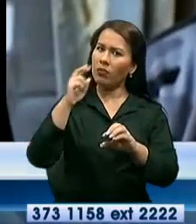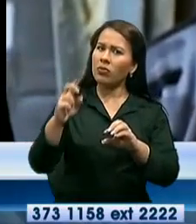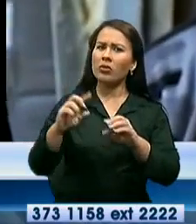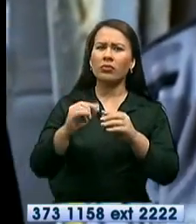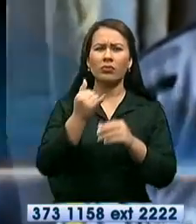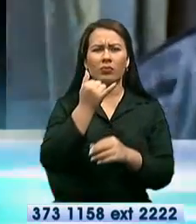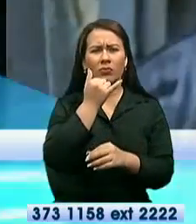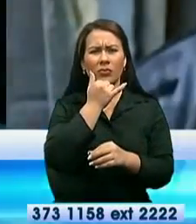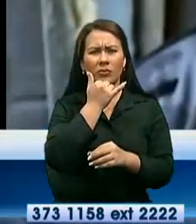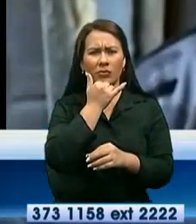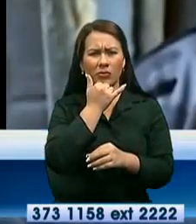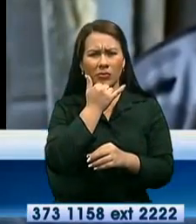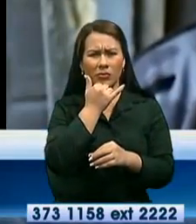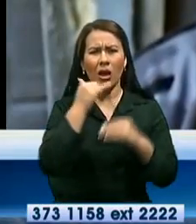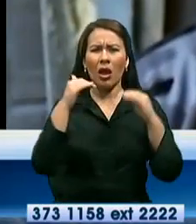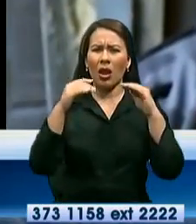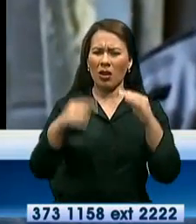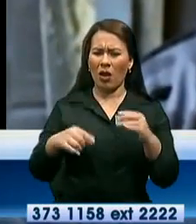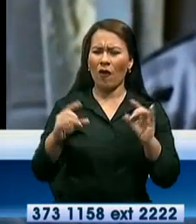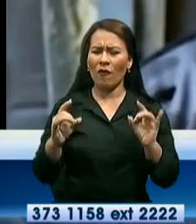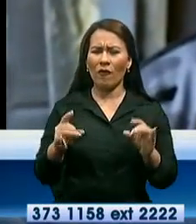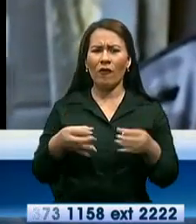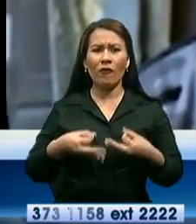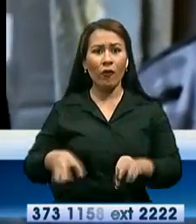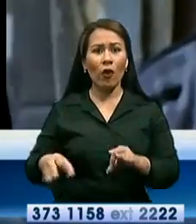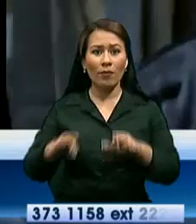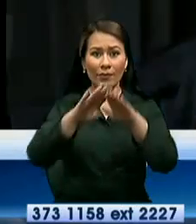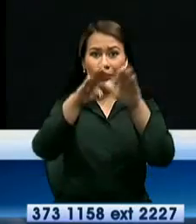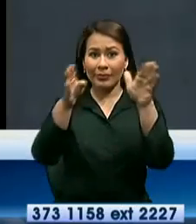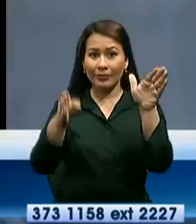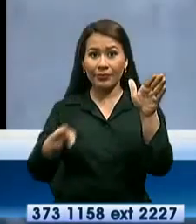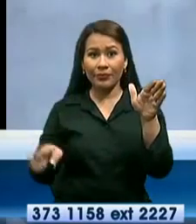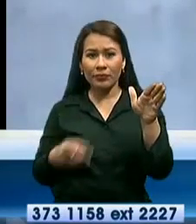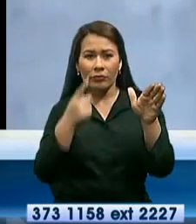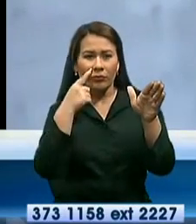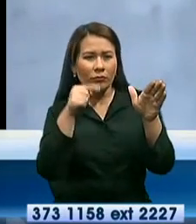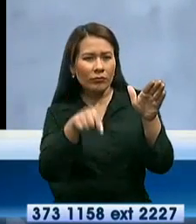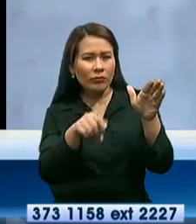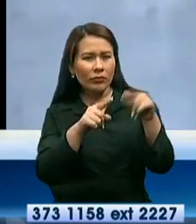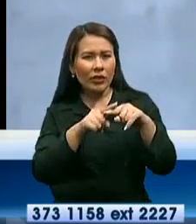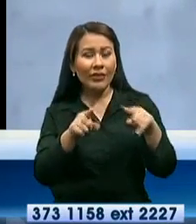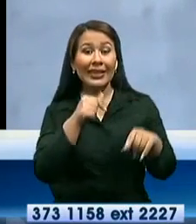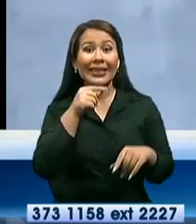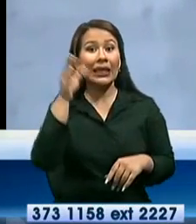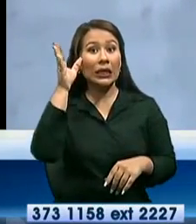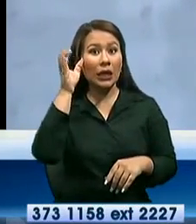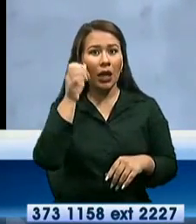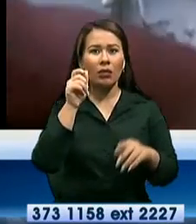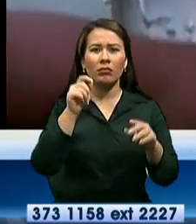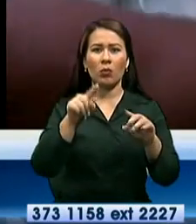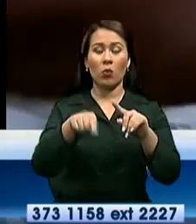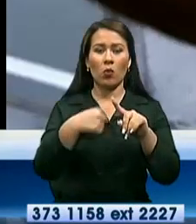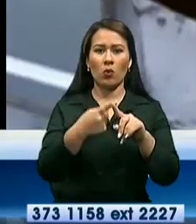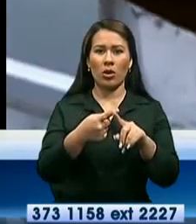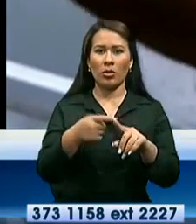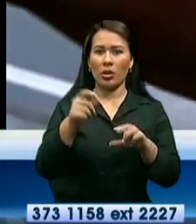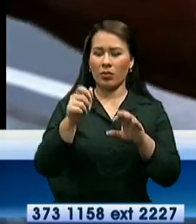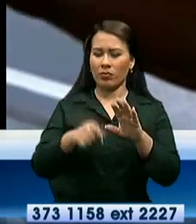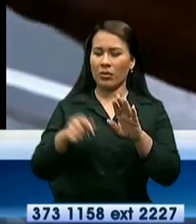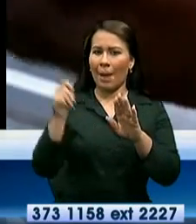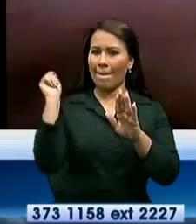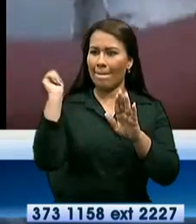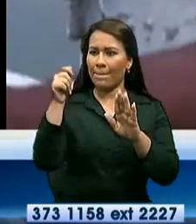deformaciones, especialmente en la estructura del furgón de este vehículo. Presumen que los ocupantes del camión, al percatarse del movimiento